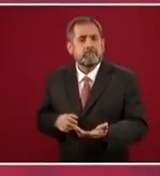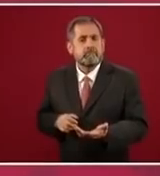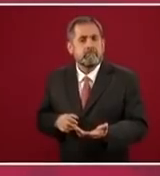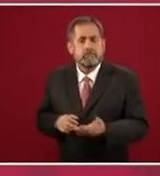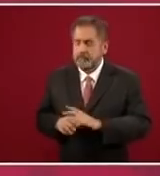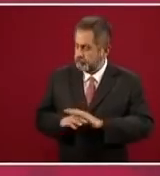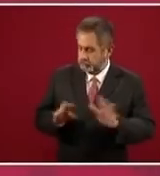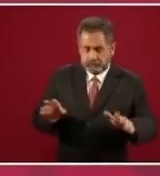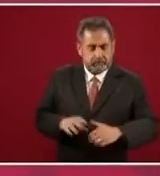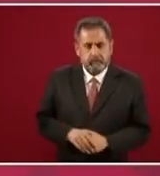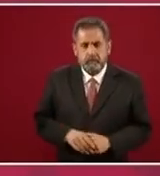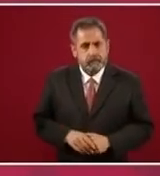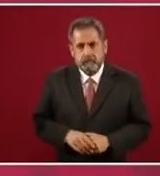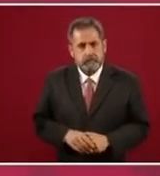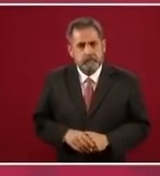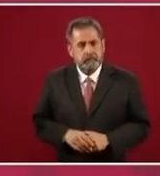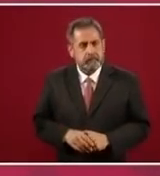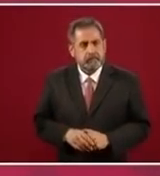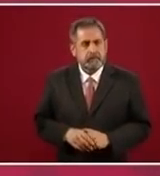entonces